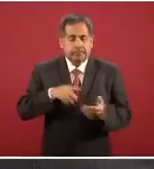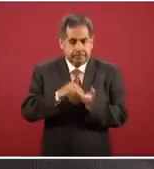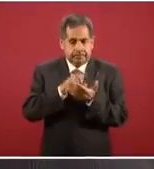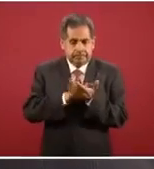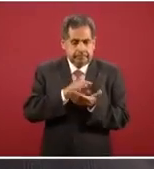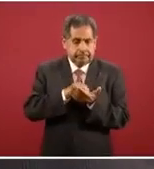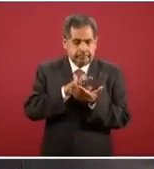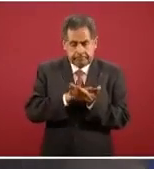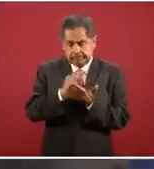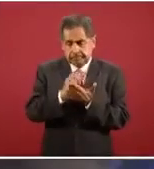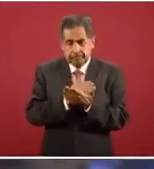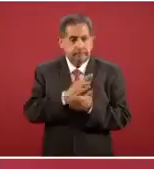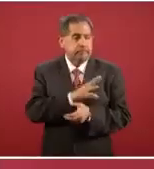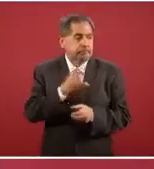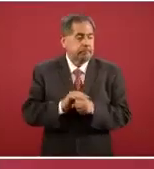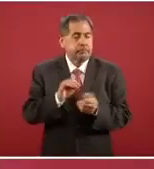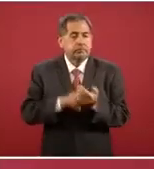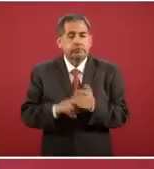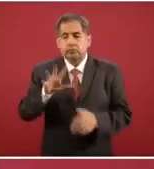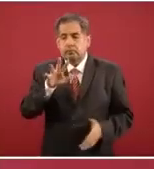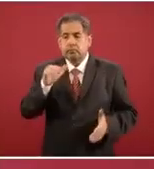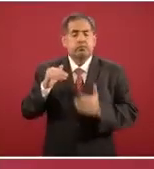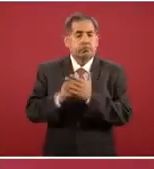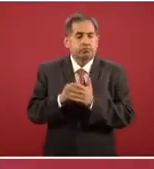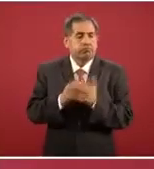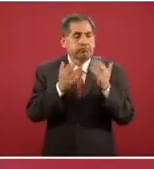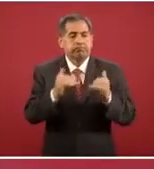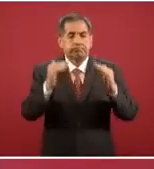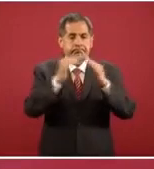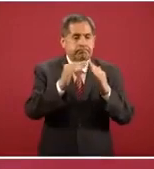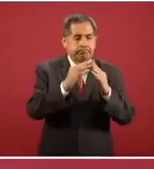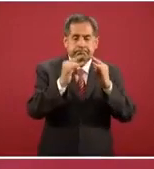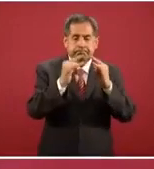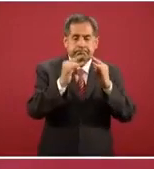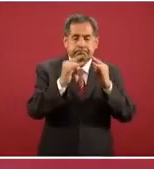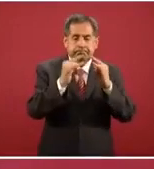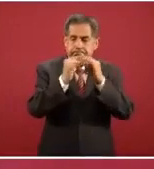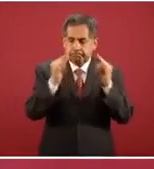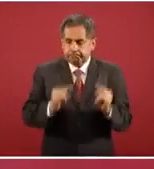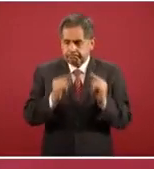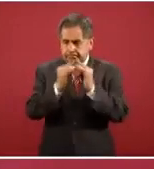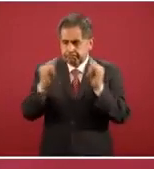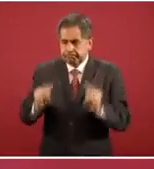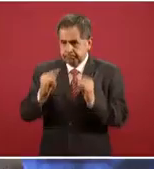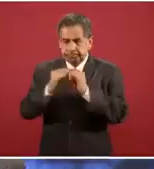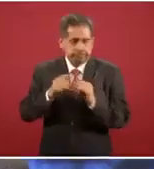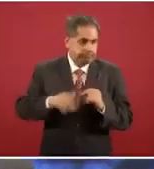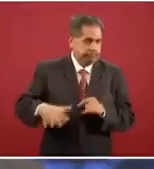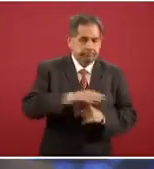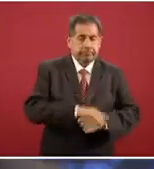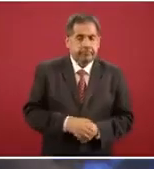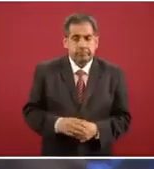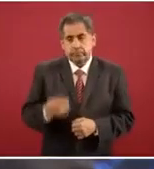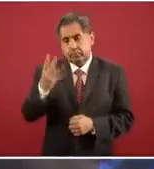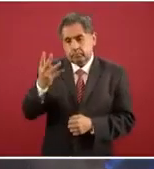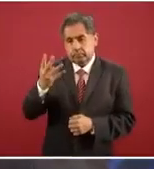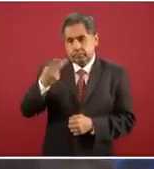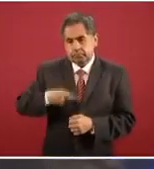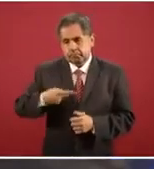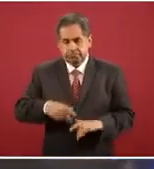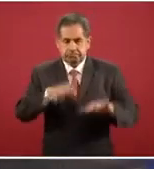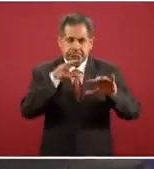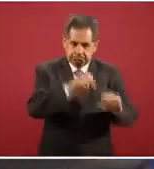cercano a 5000 casas de campaña cuatro personas puestas a disposición